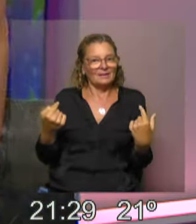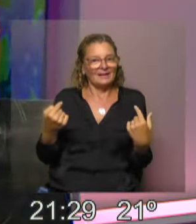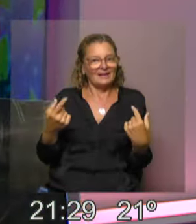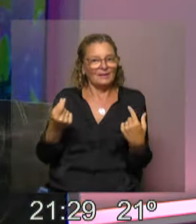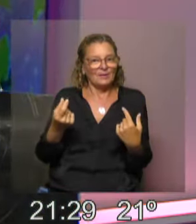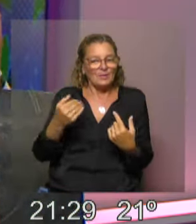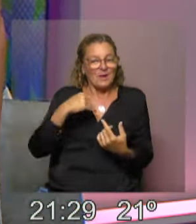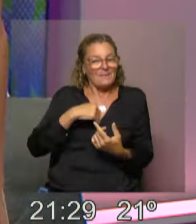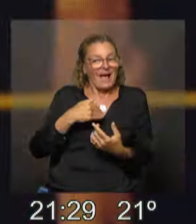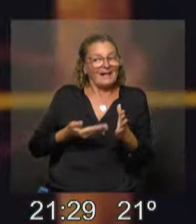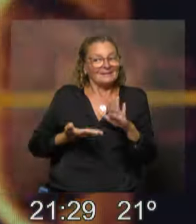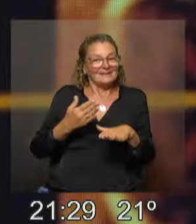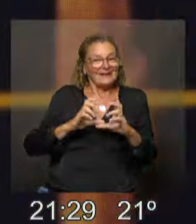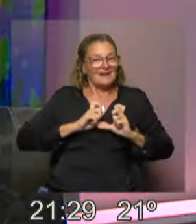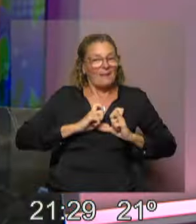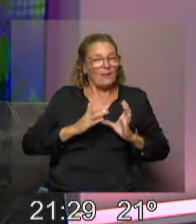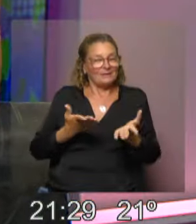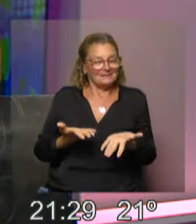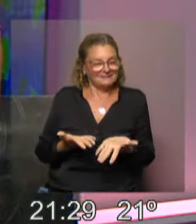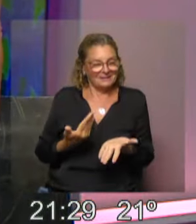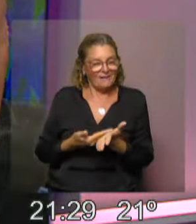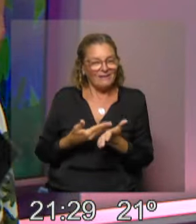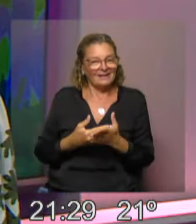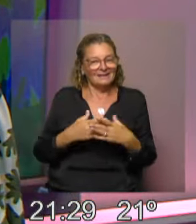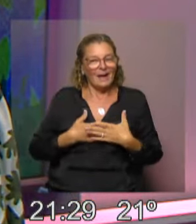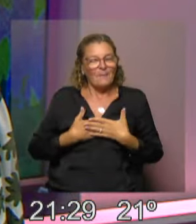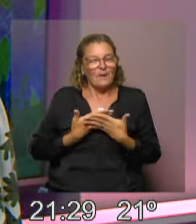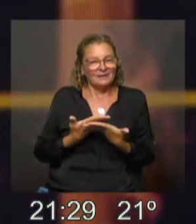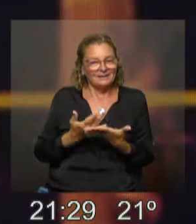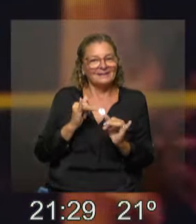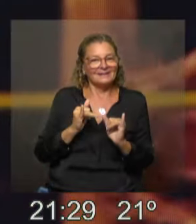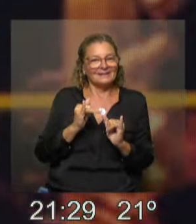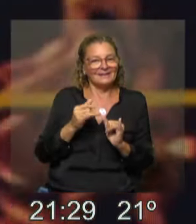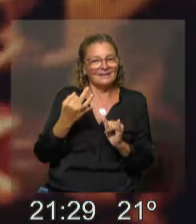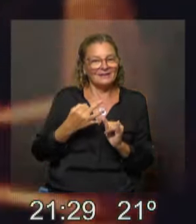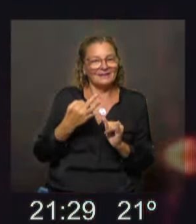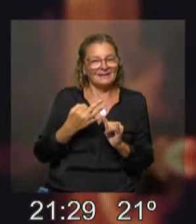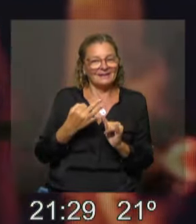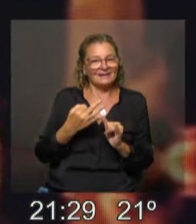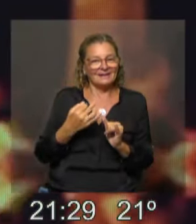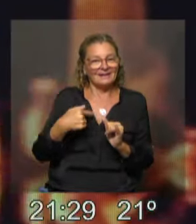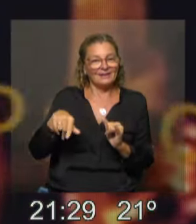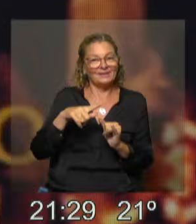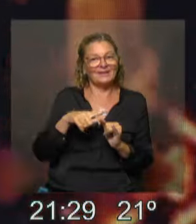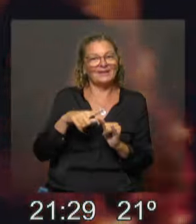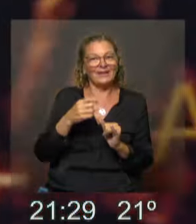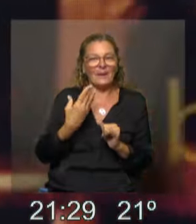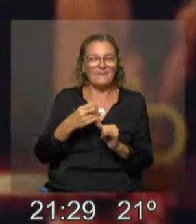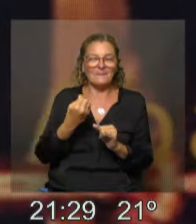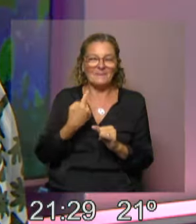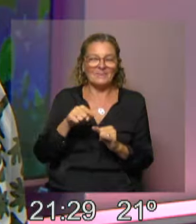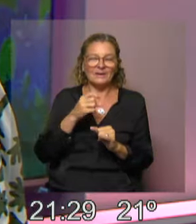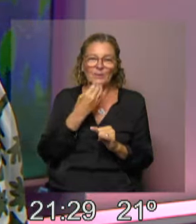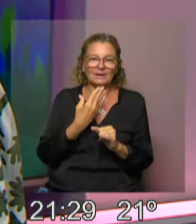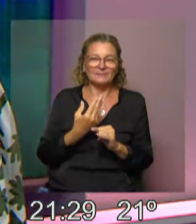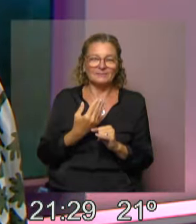duele más. Sí. Donde duele más los desamores, ¿o no? Así es, sí, sí. En todas las etapas, pero bueno. Pero,